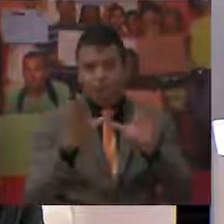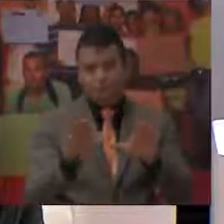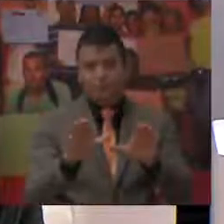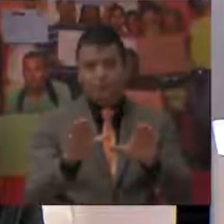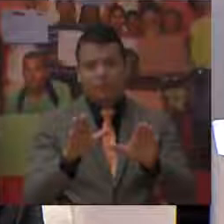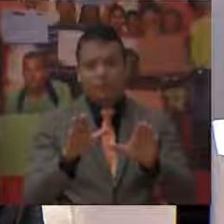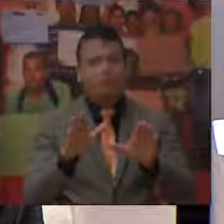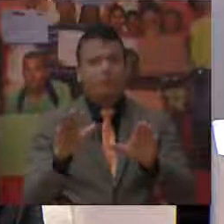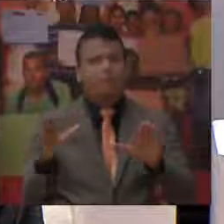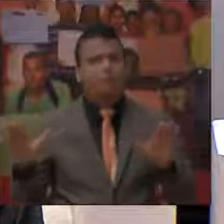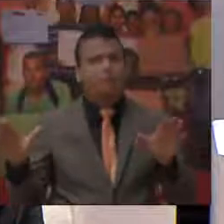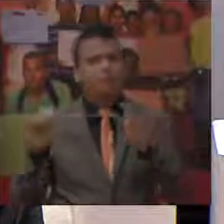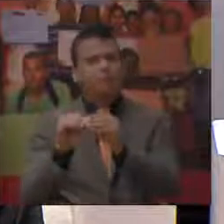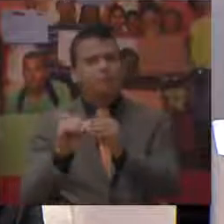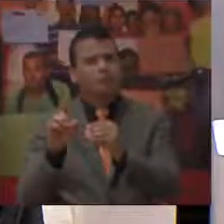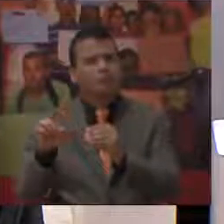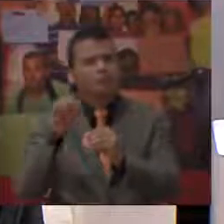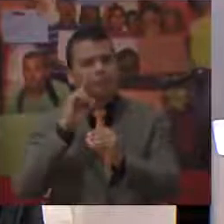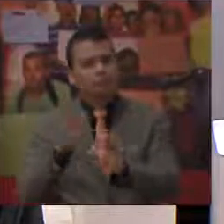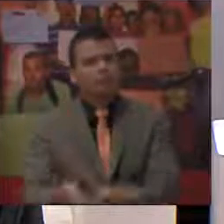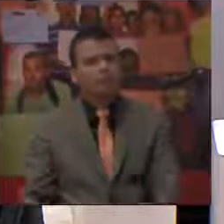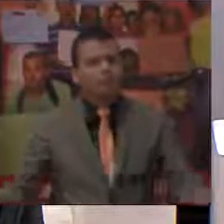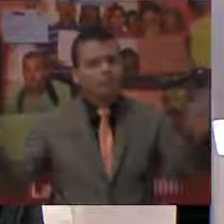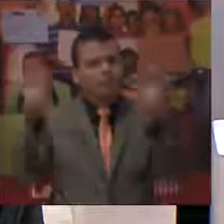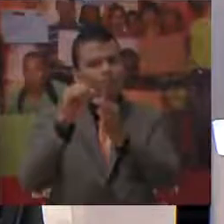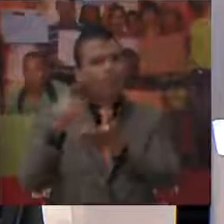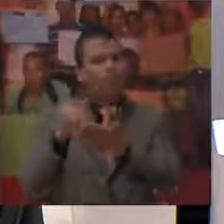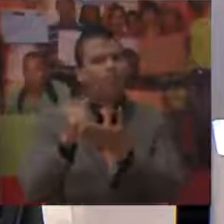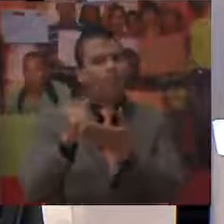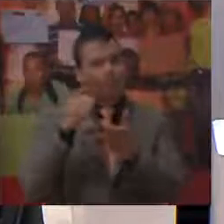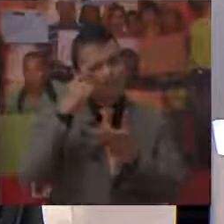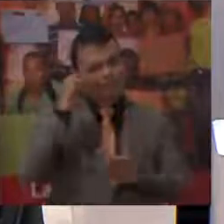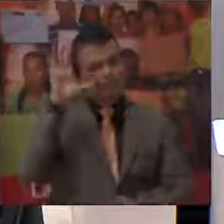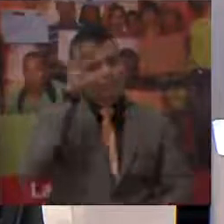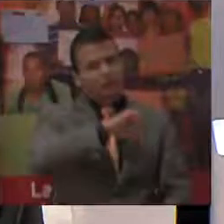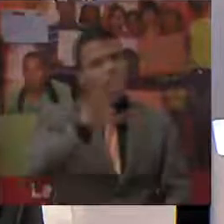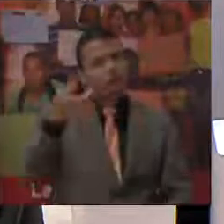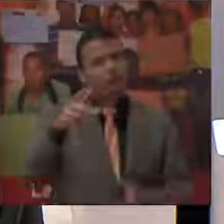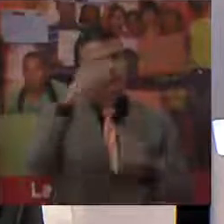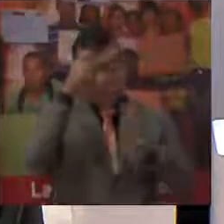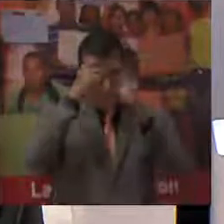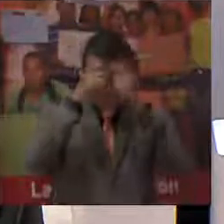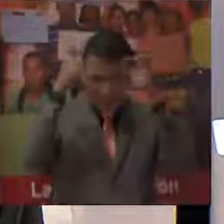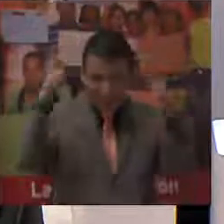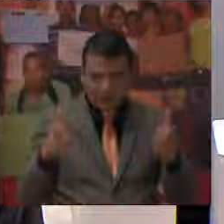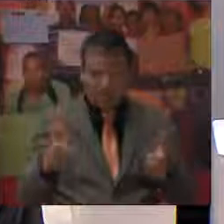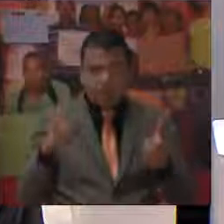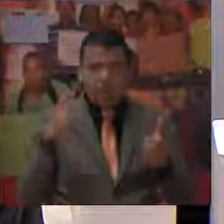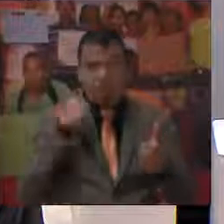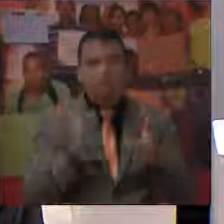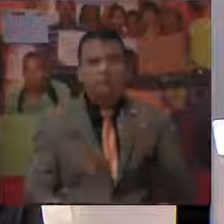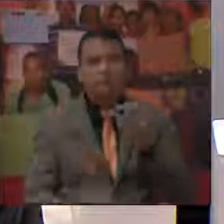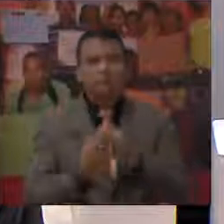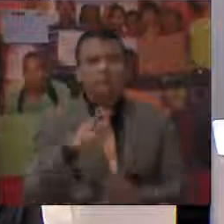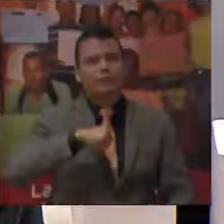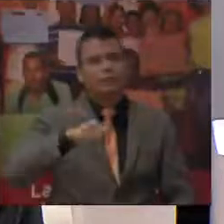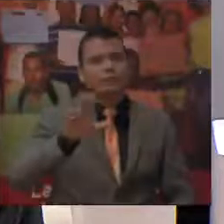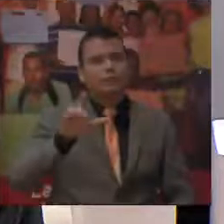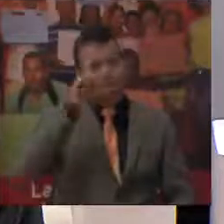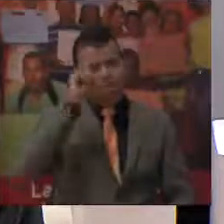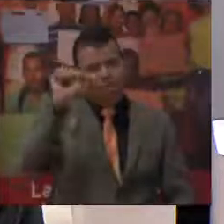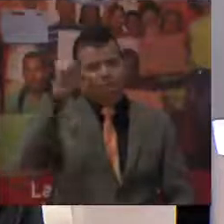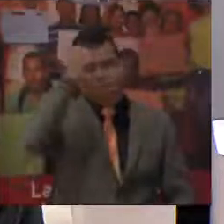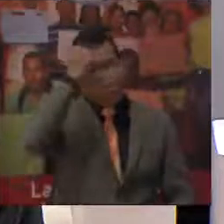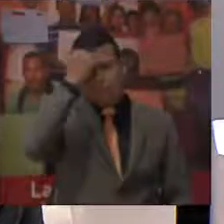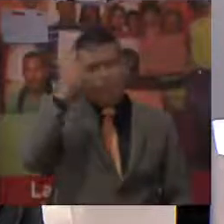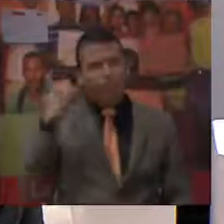¿Qué otro elemento muy importante trajo esta nueva concepción de Estado y esa nueva concepción de derecho?